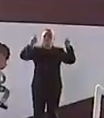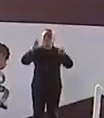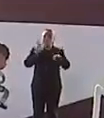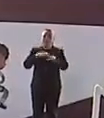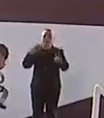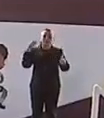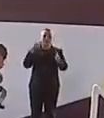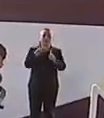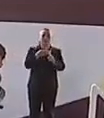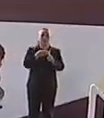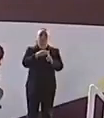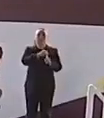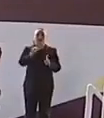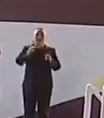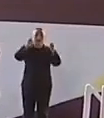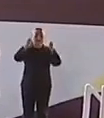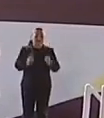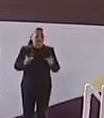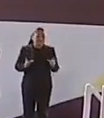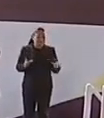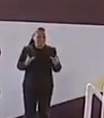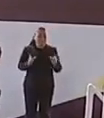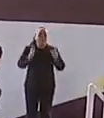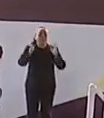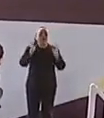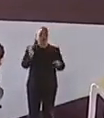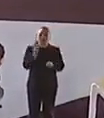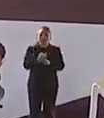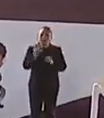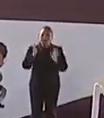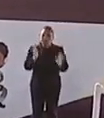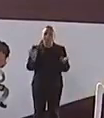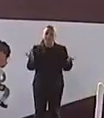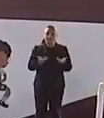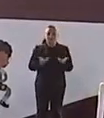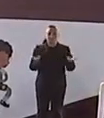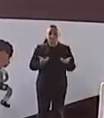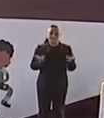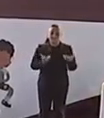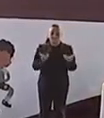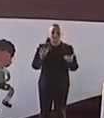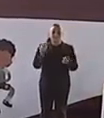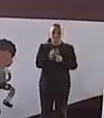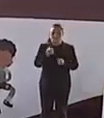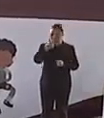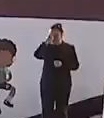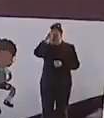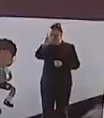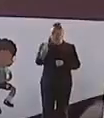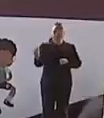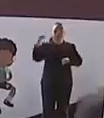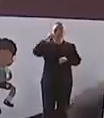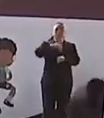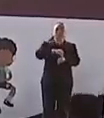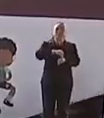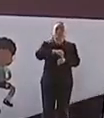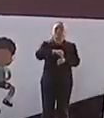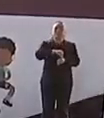de la seguridad ya estamos creando una